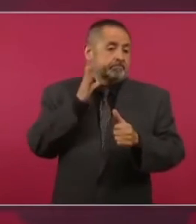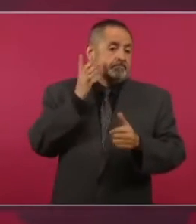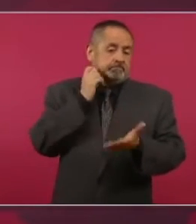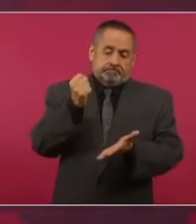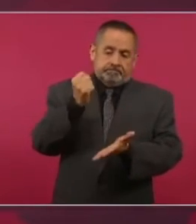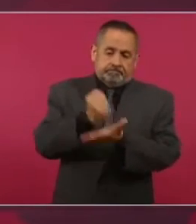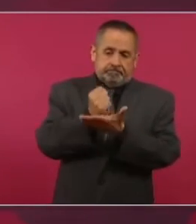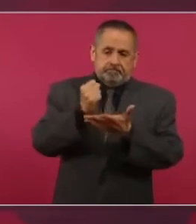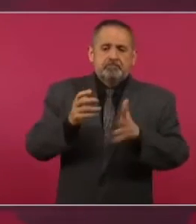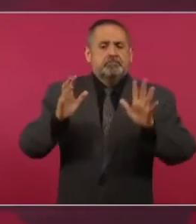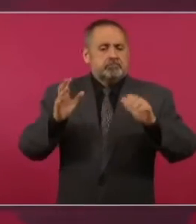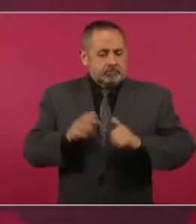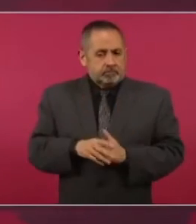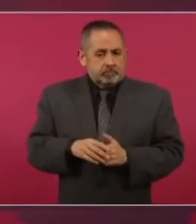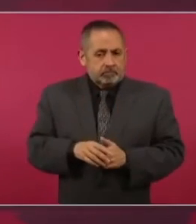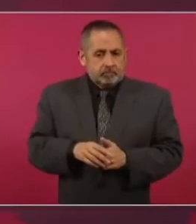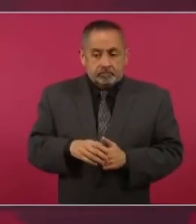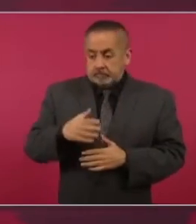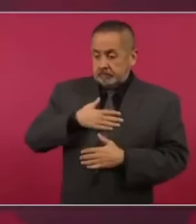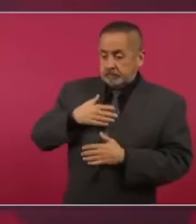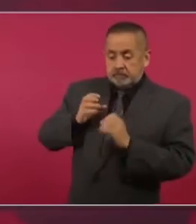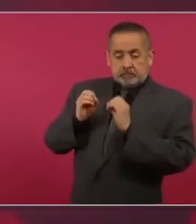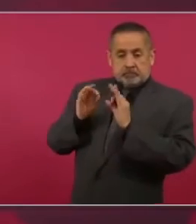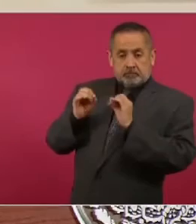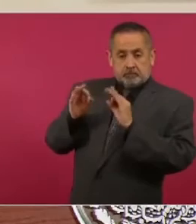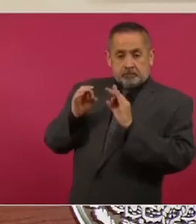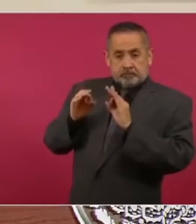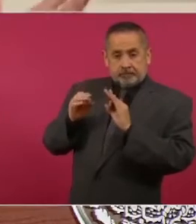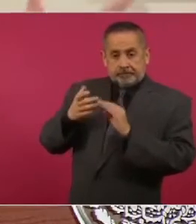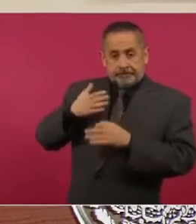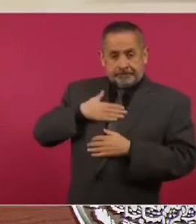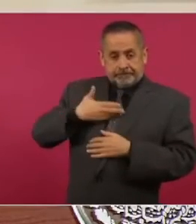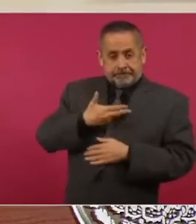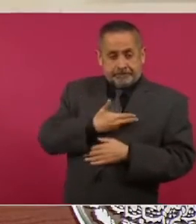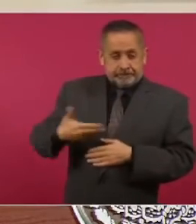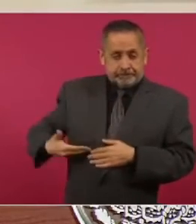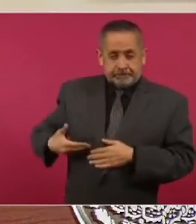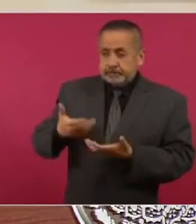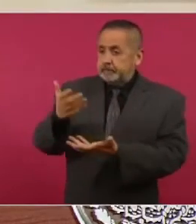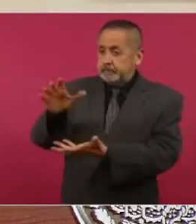Ni siquiera el presupuesto de la presidencia, o sea, porque hay un